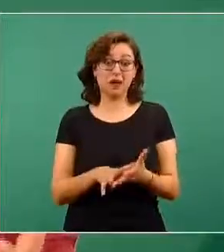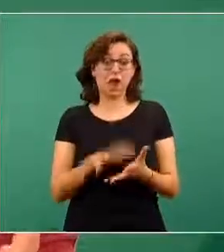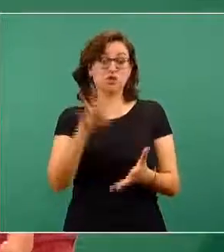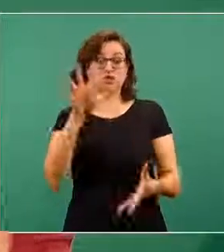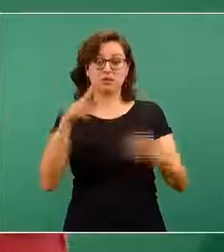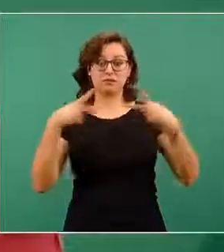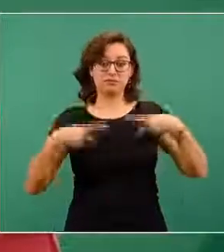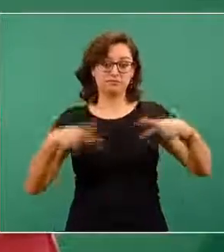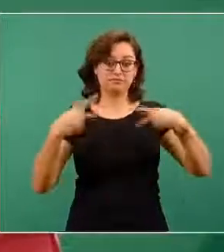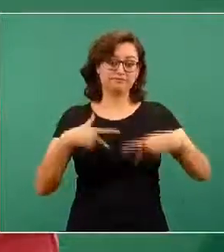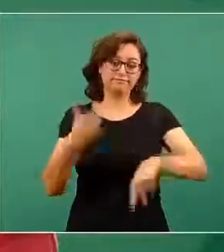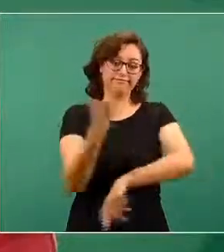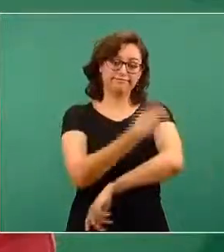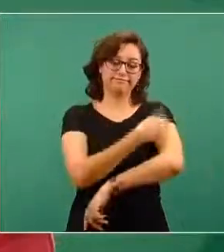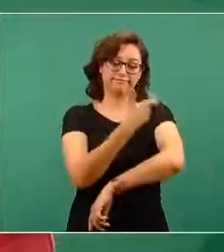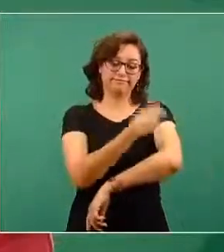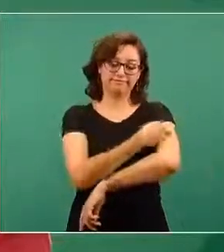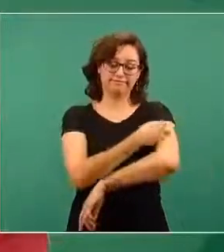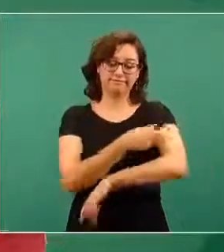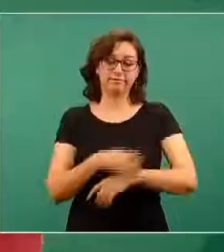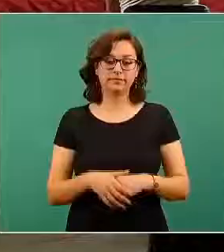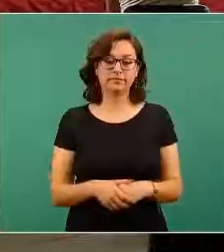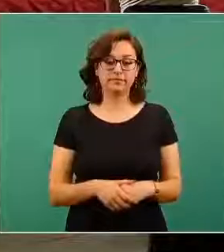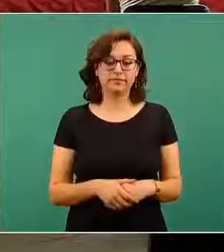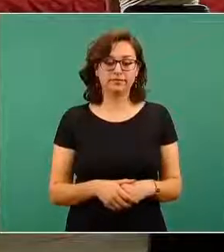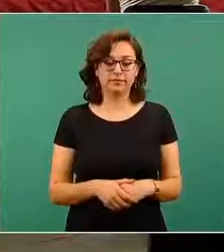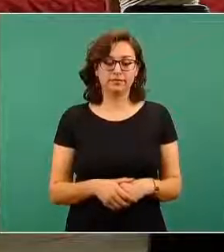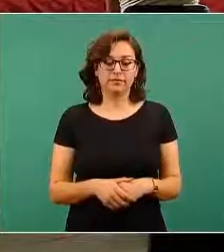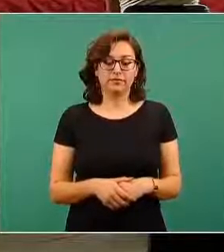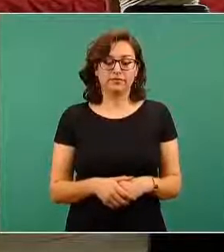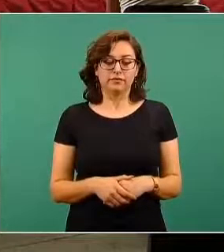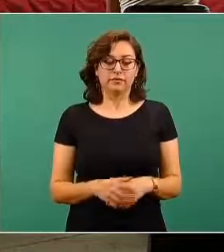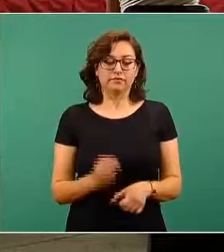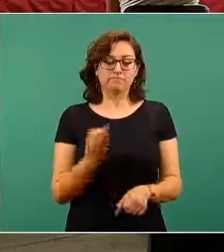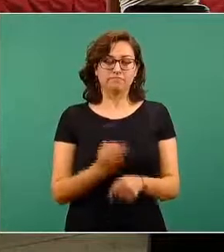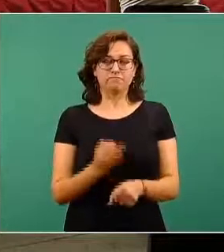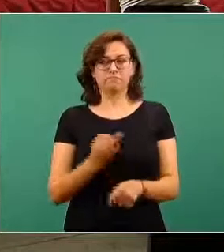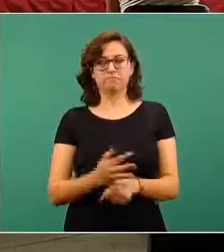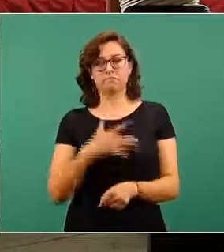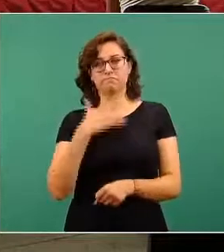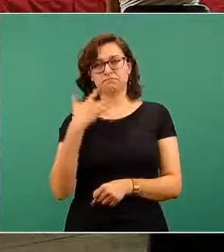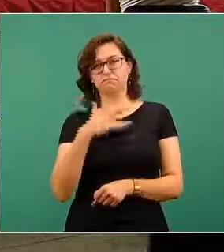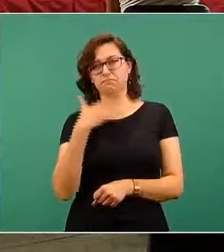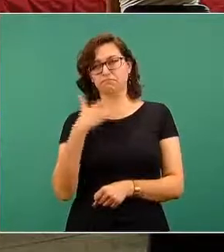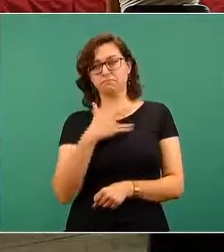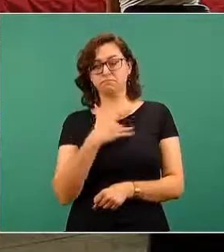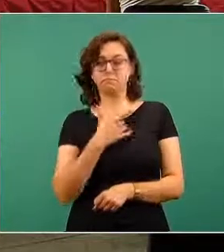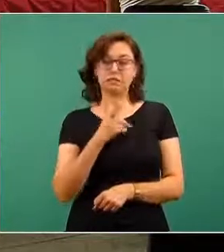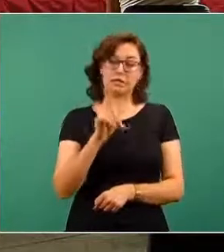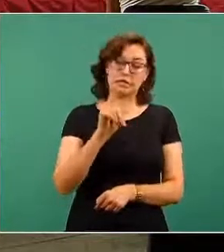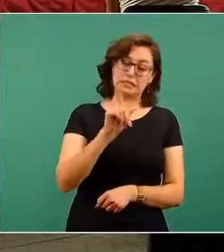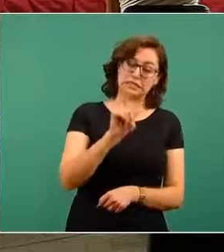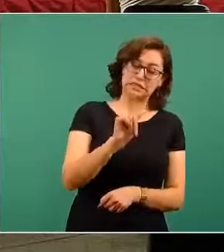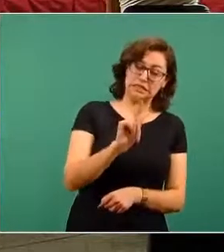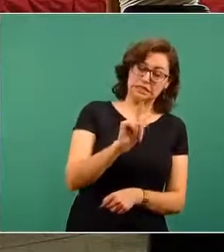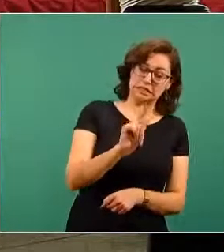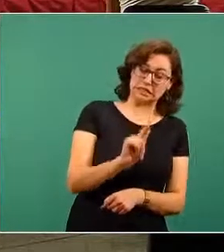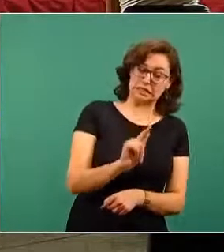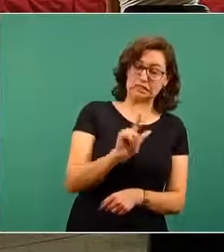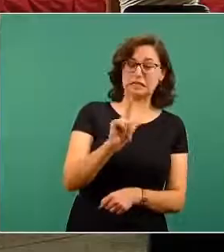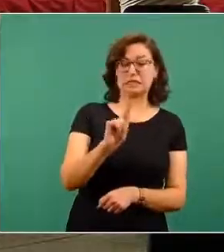que esté en esa condición de protección. Se ha estimado que es alrededor del 70%, algunos han planteado que